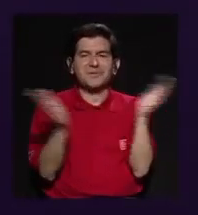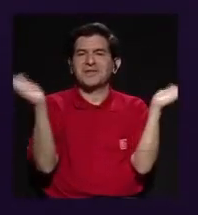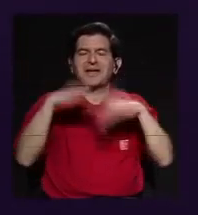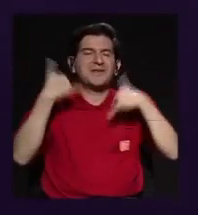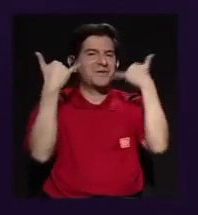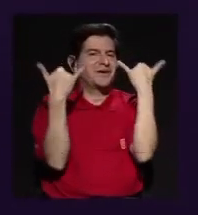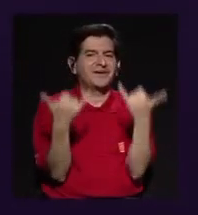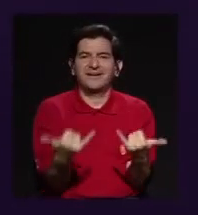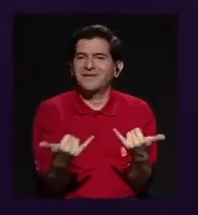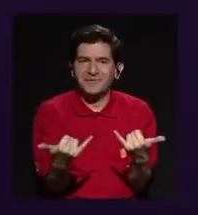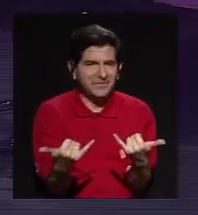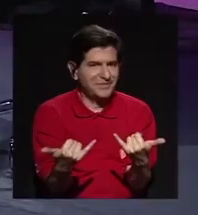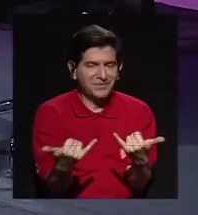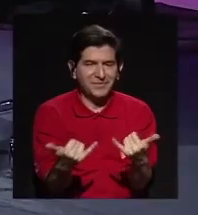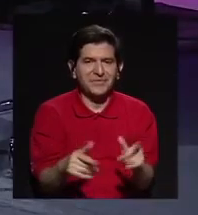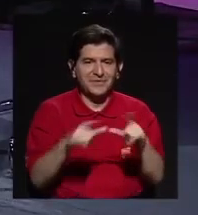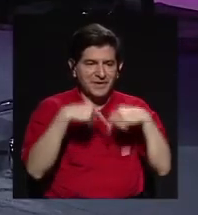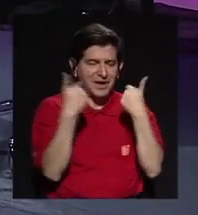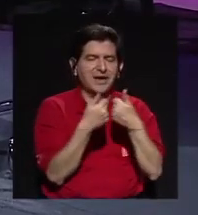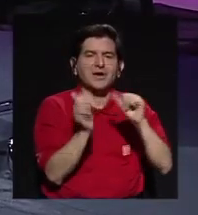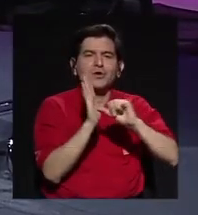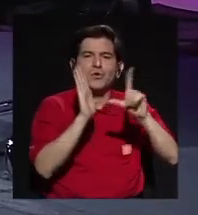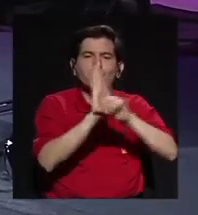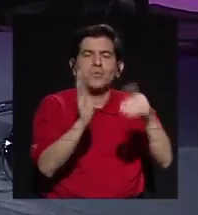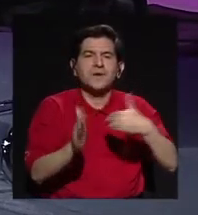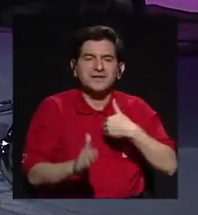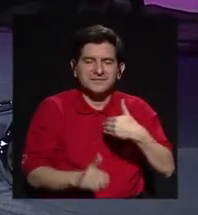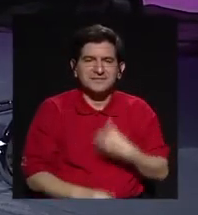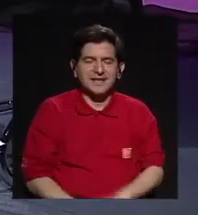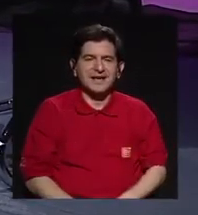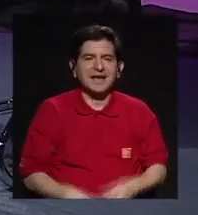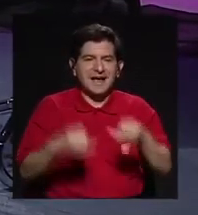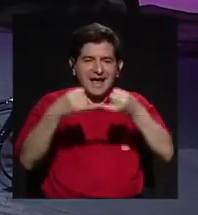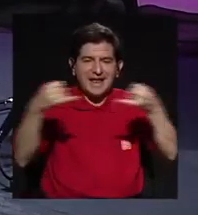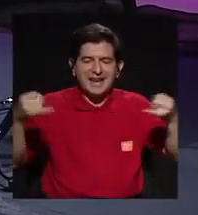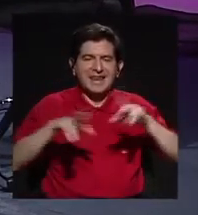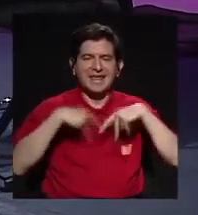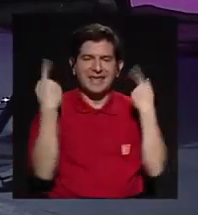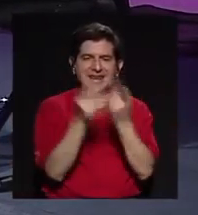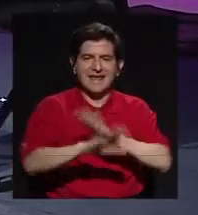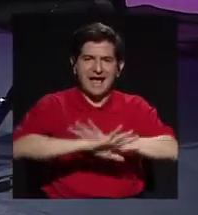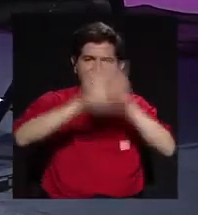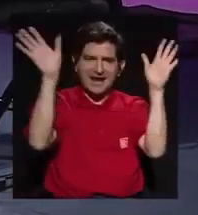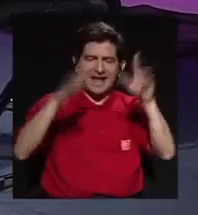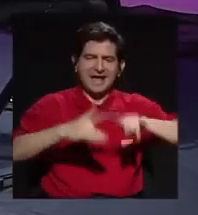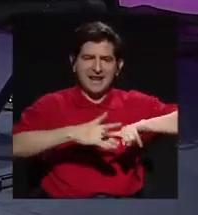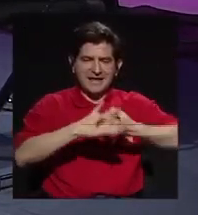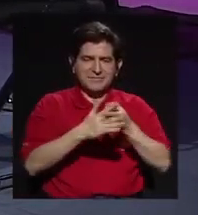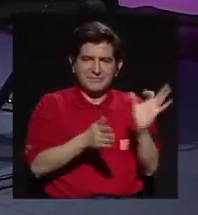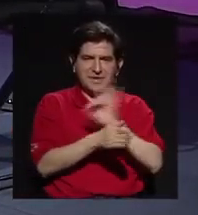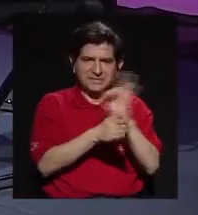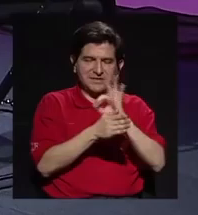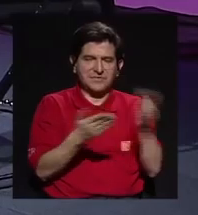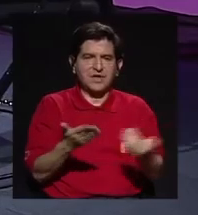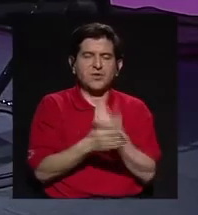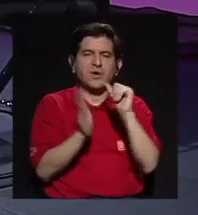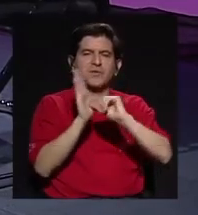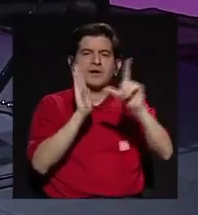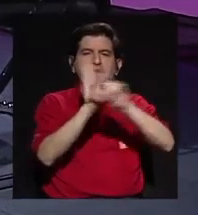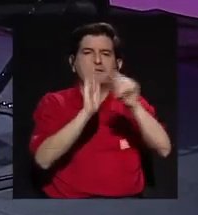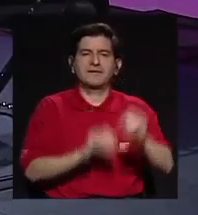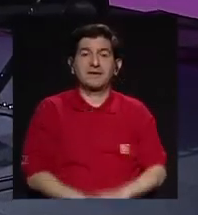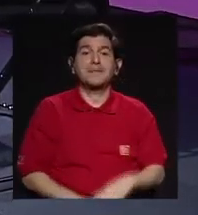este momento que las fracciones legislativas tengan una línea de partido clara cuando empiece a funcionar esta nueva asamblea